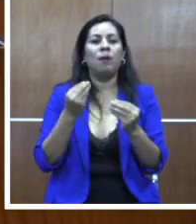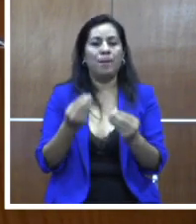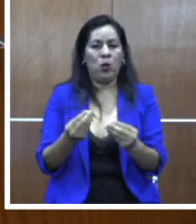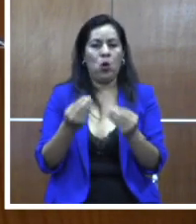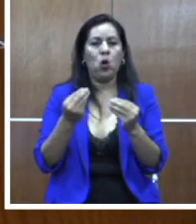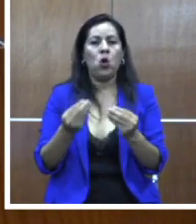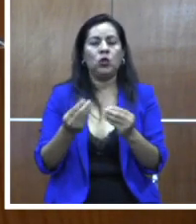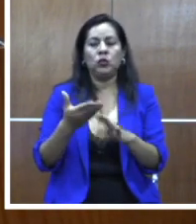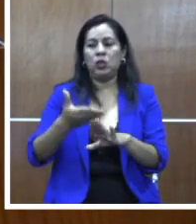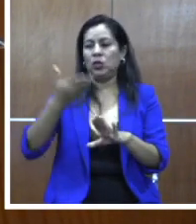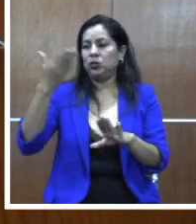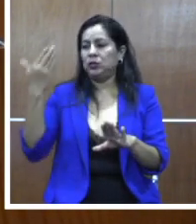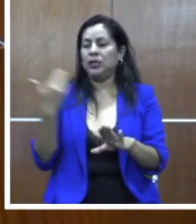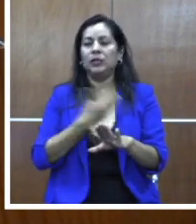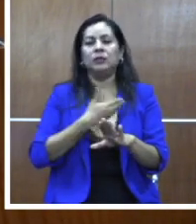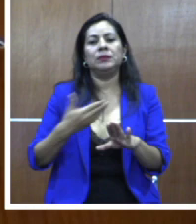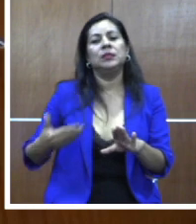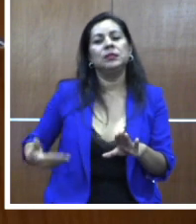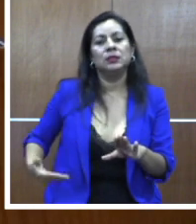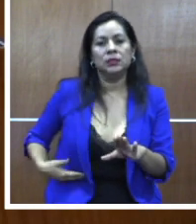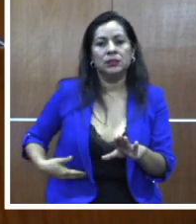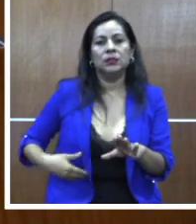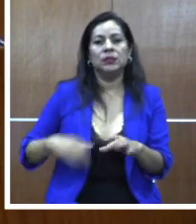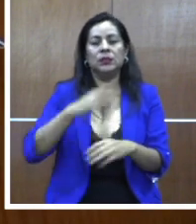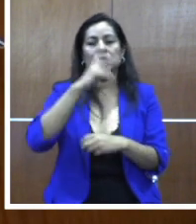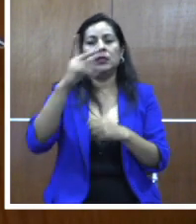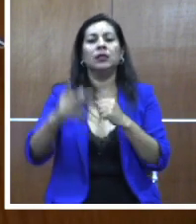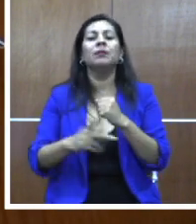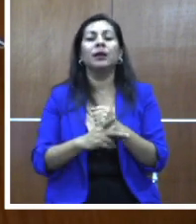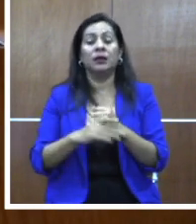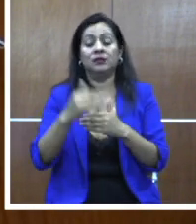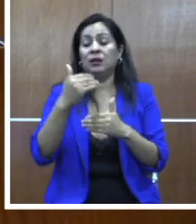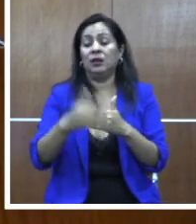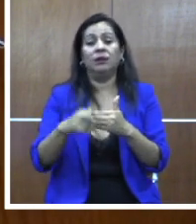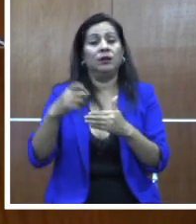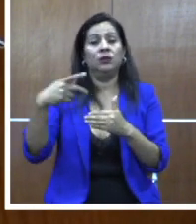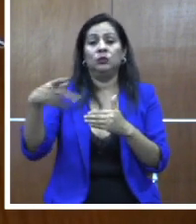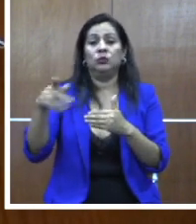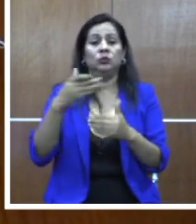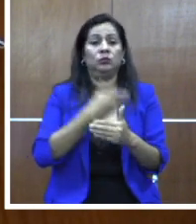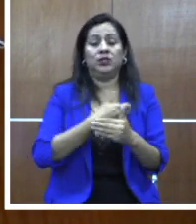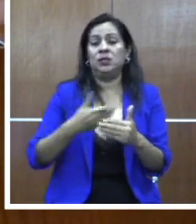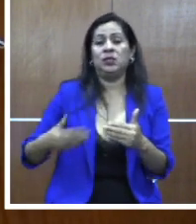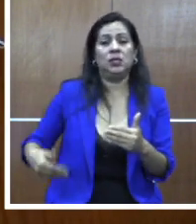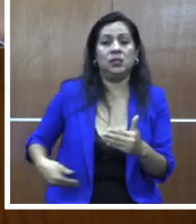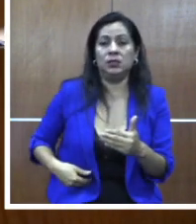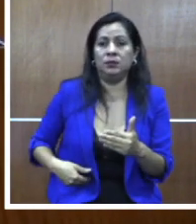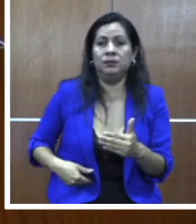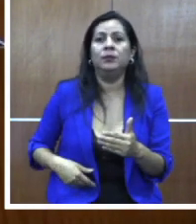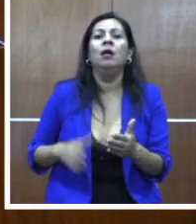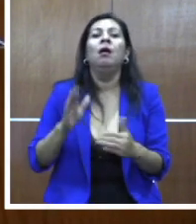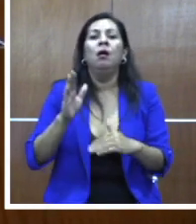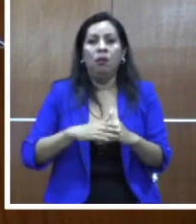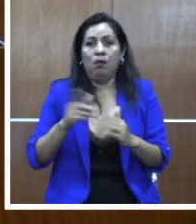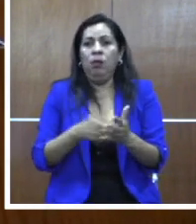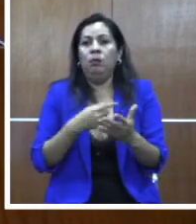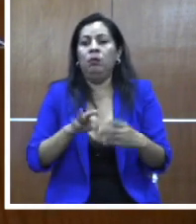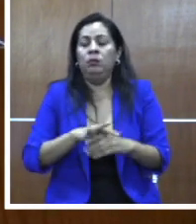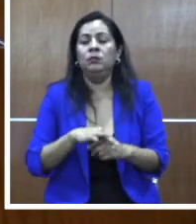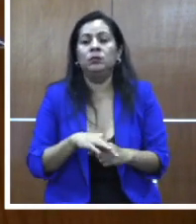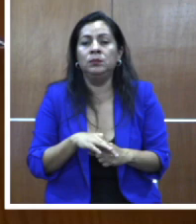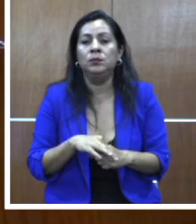muchos de los anteriores presidentes del país al final de su sexenio. Por más votos que